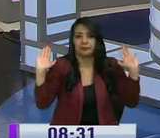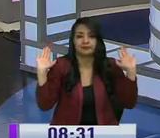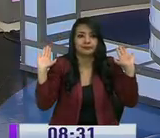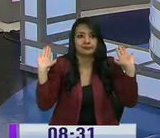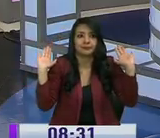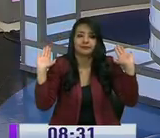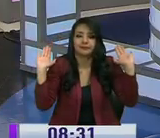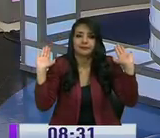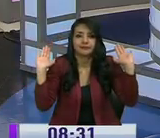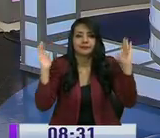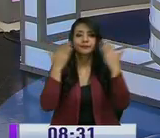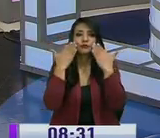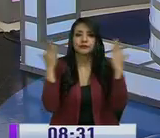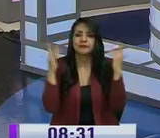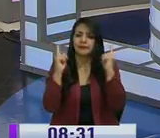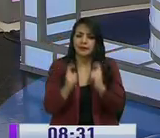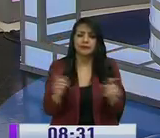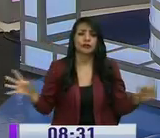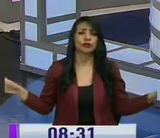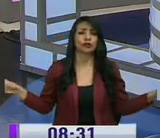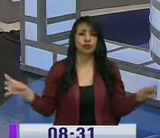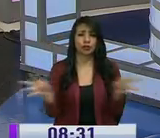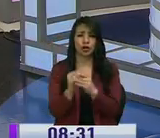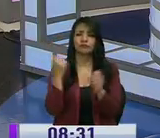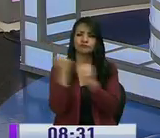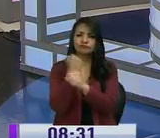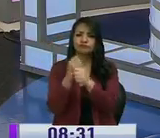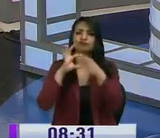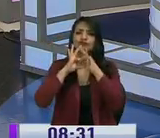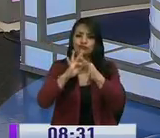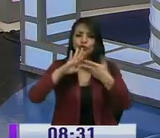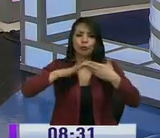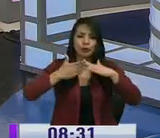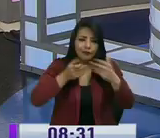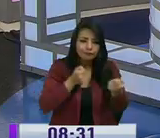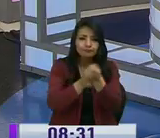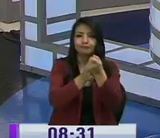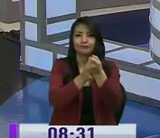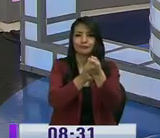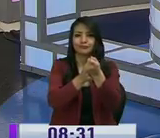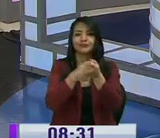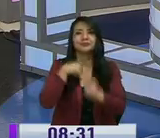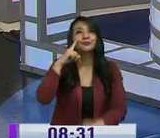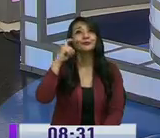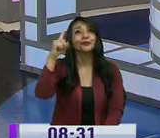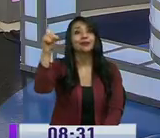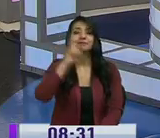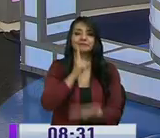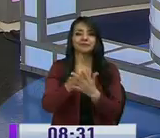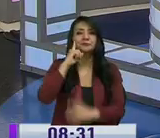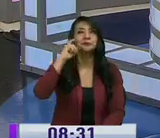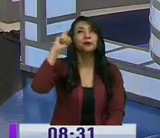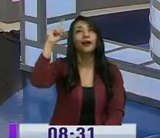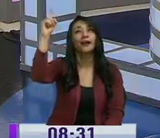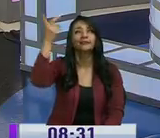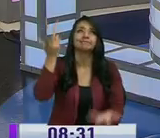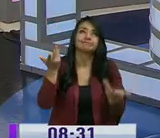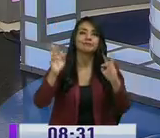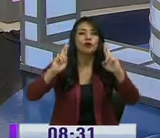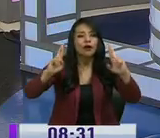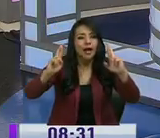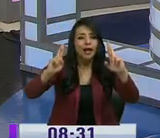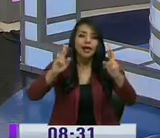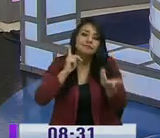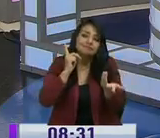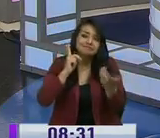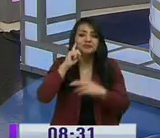realmente. Esa es la verdad. Deberíamos todos trabajar en favor de la comunidad. Qué lindo fuera, yo sueño, ¿no? Son sueños, de rato te digo, soñar